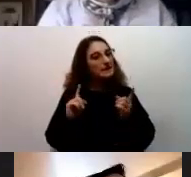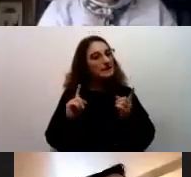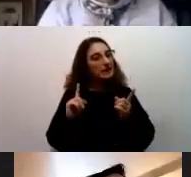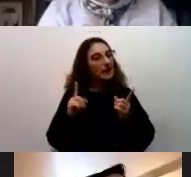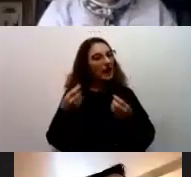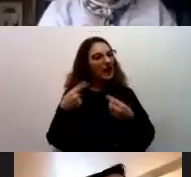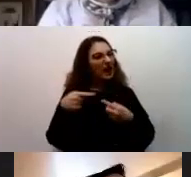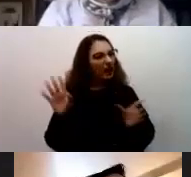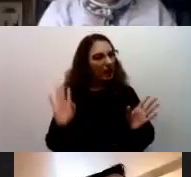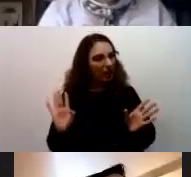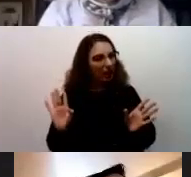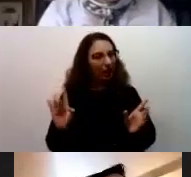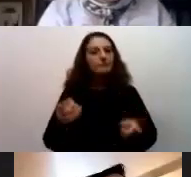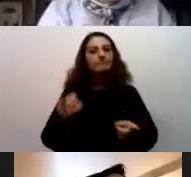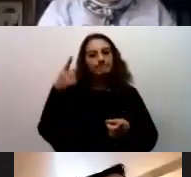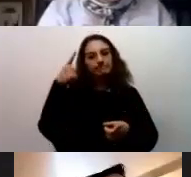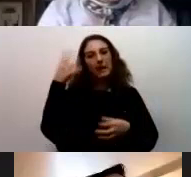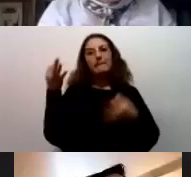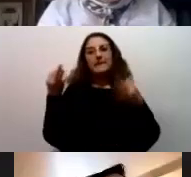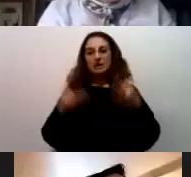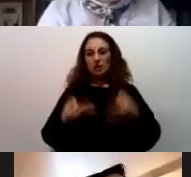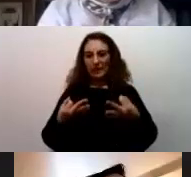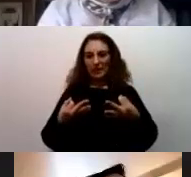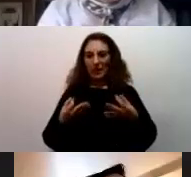cargo, y en cualquiera de las modalidades que